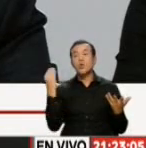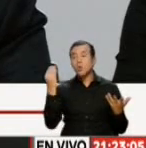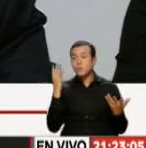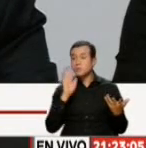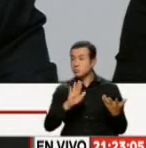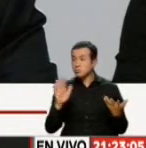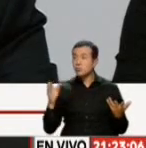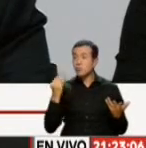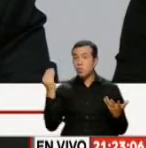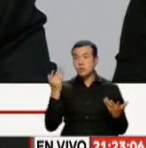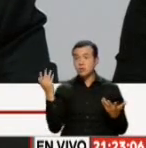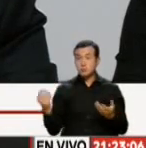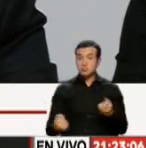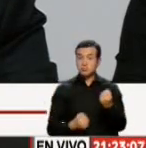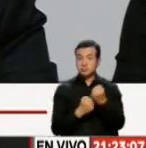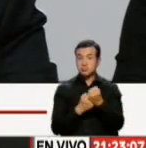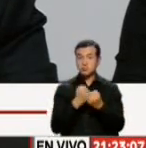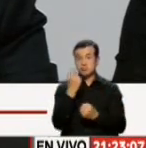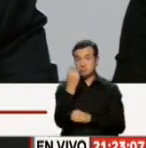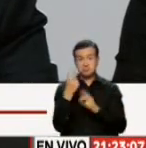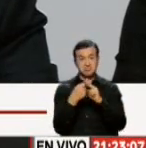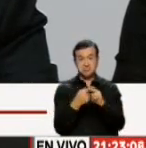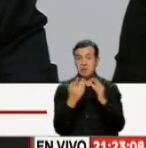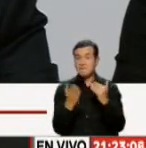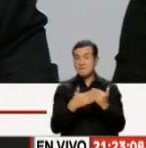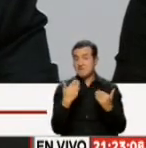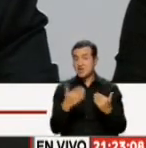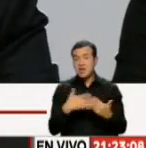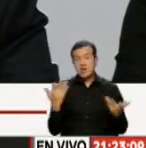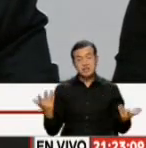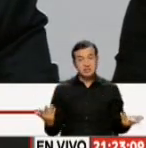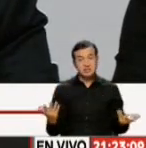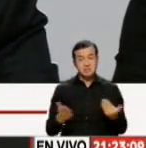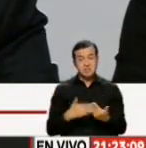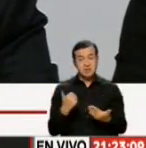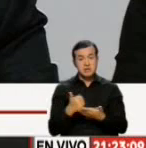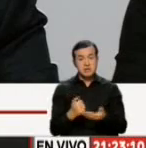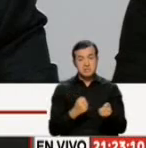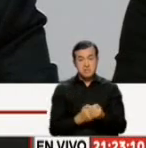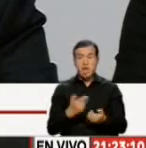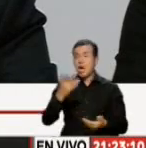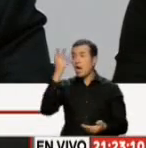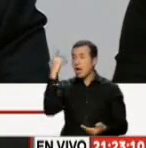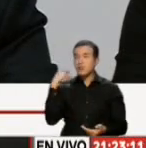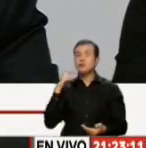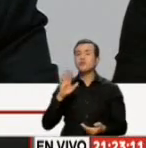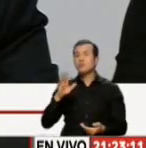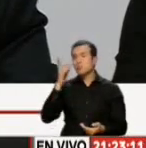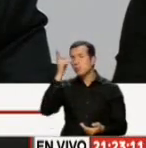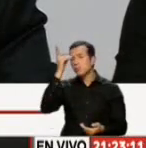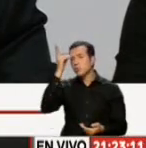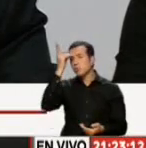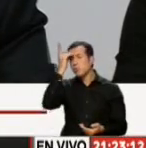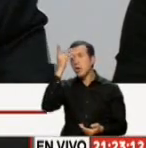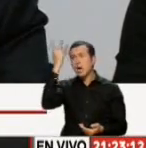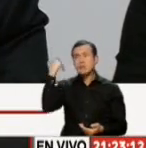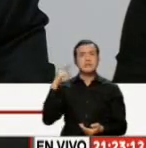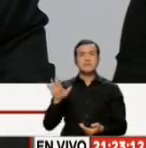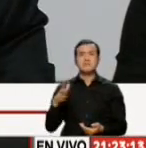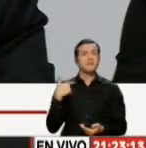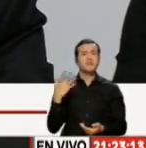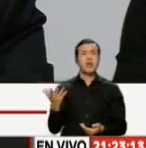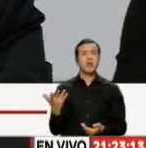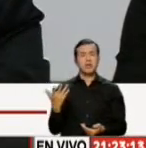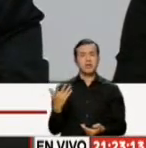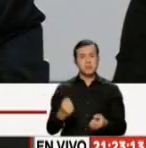podrán acceder a créditos fáciles sin que les digan cuál es su pasado crediticio. ¿Qué pasado crediticio puede tener el joven? Para que